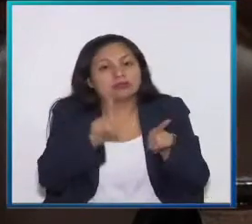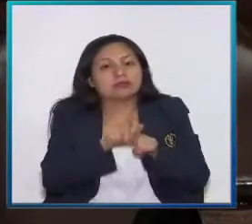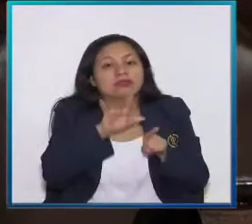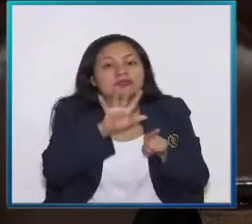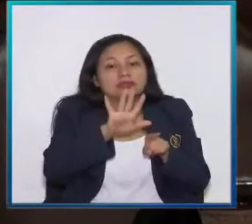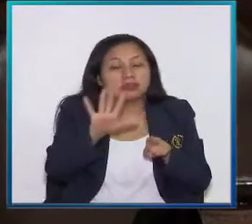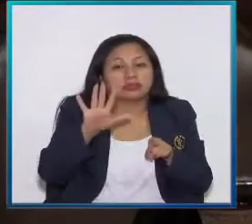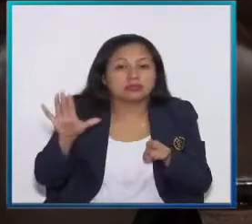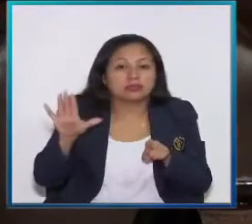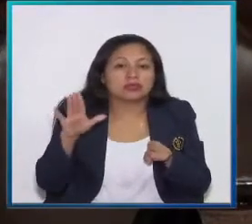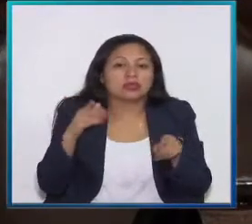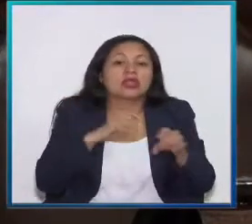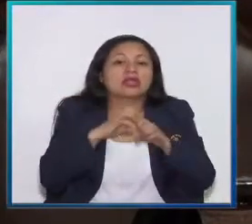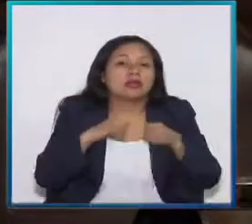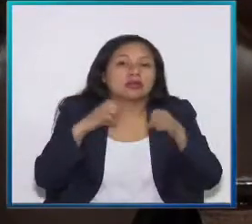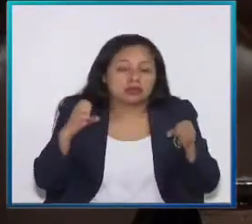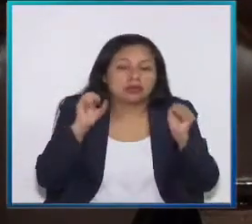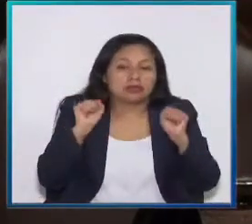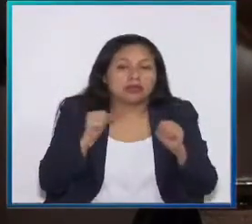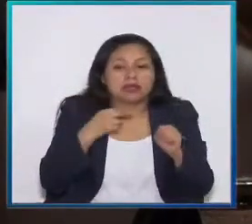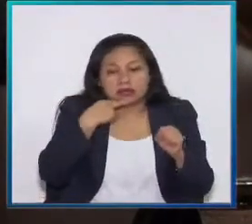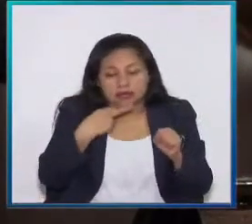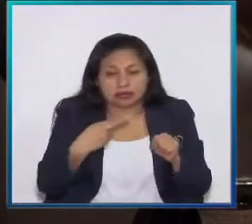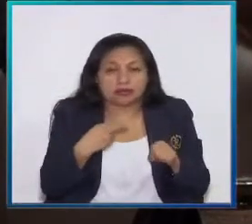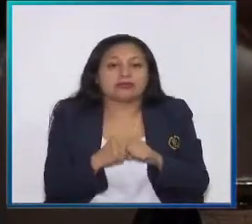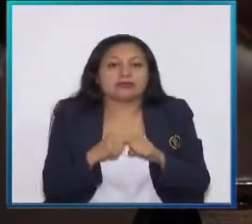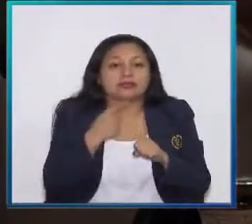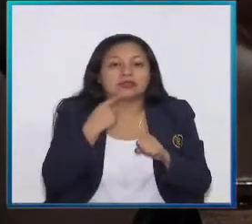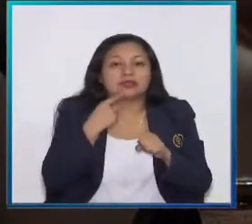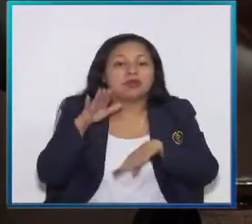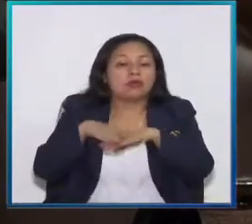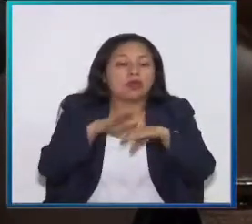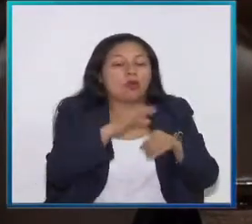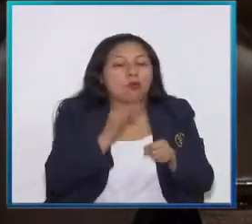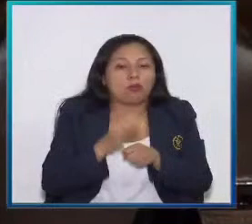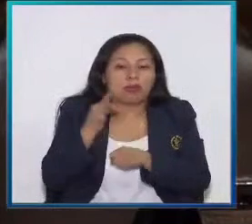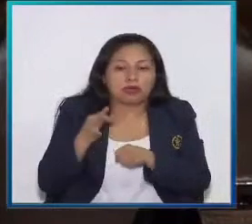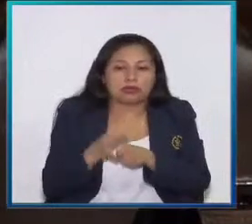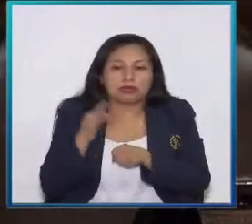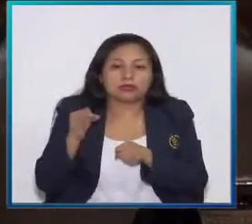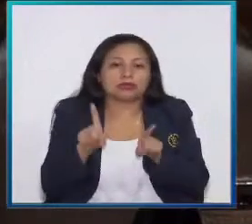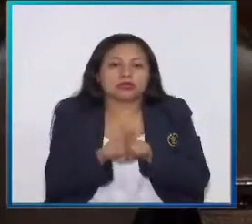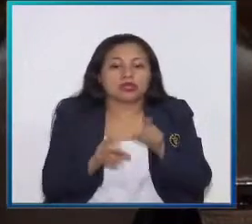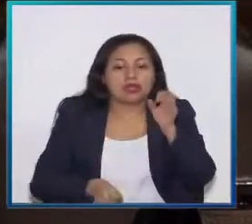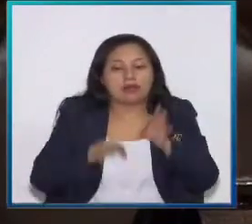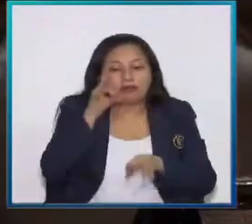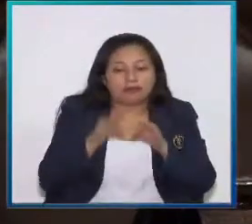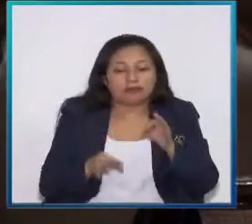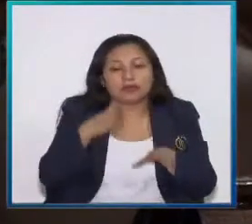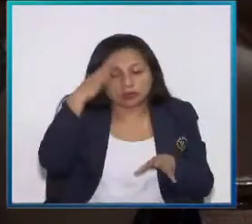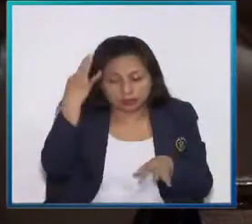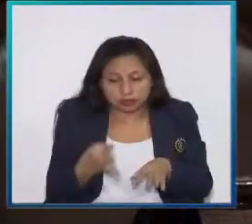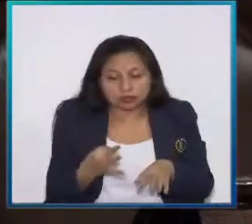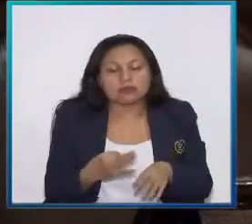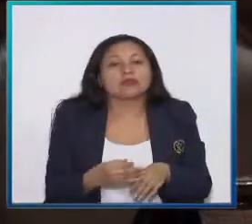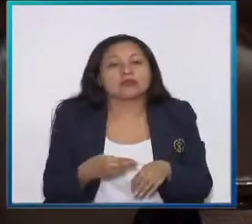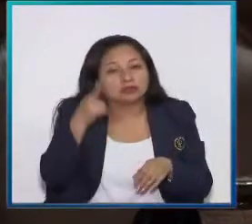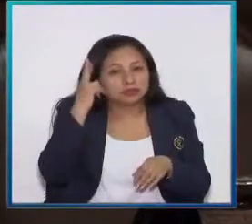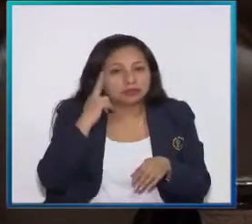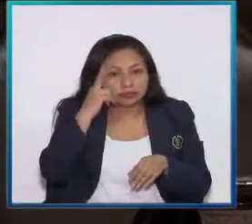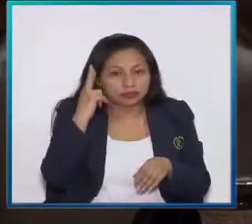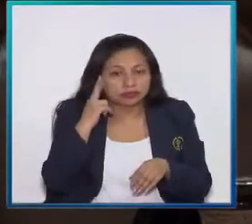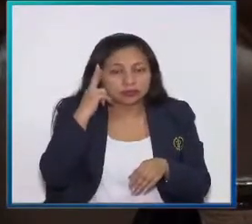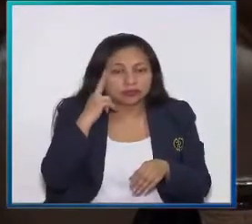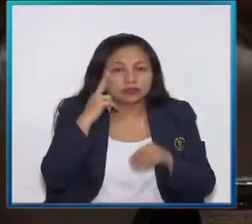ahí para que entonces puedan responder al clamor del pueblo por una justicia genuina.